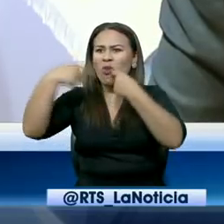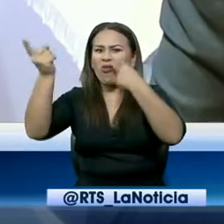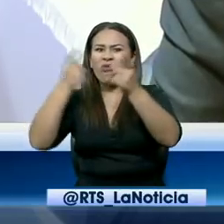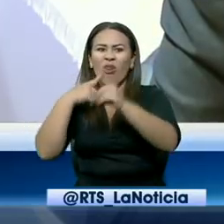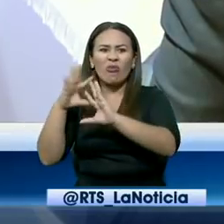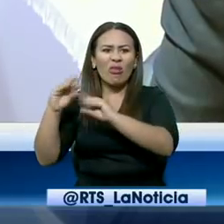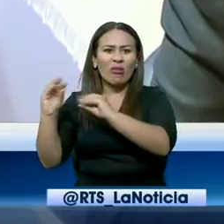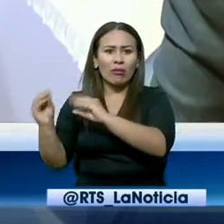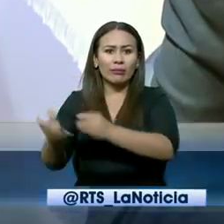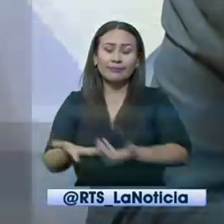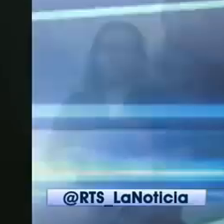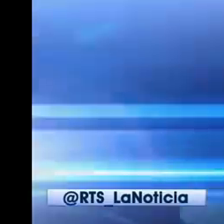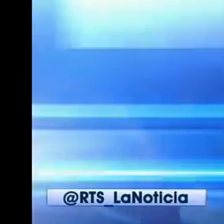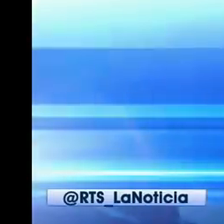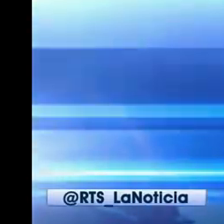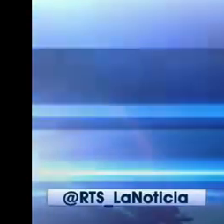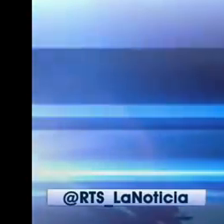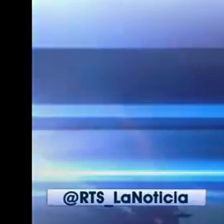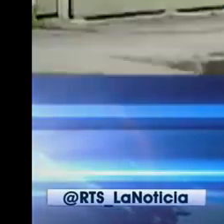político.